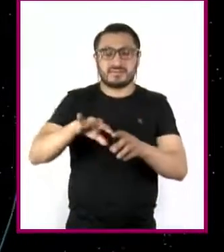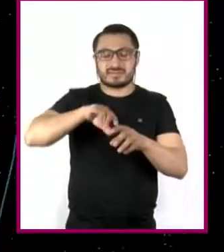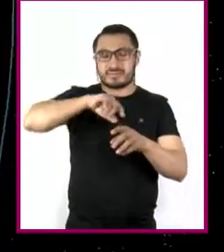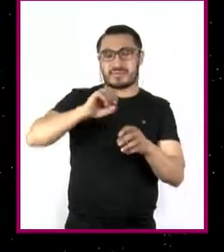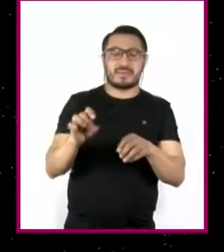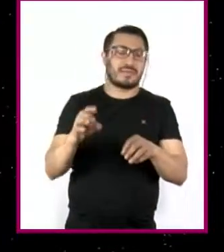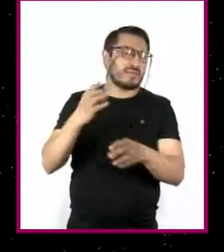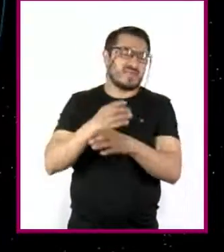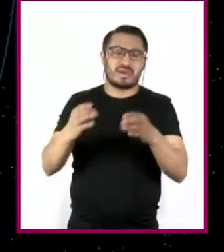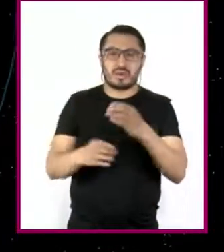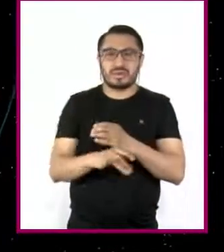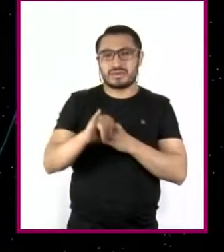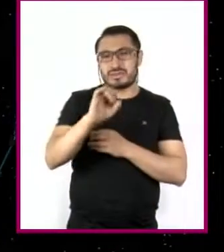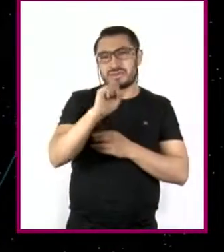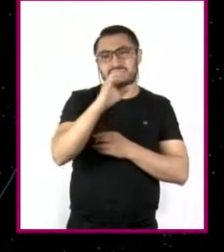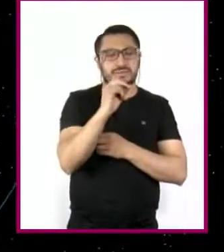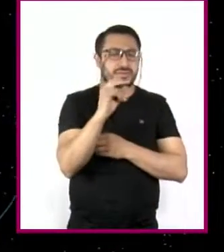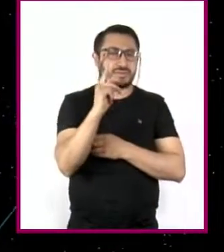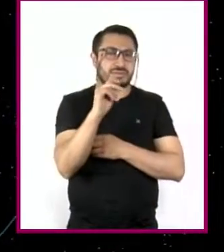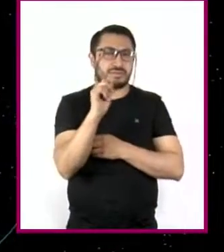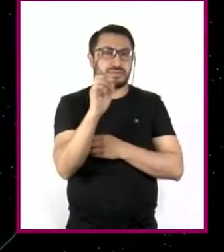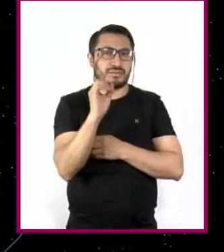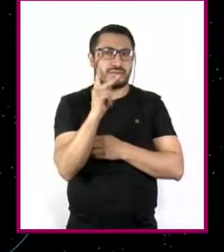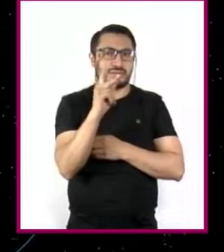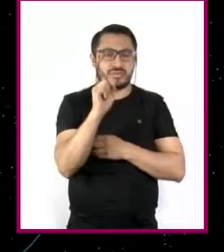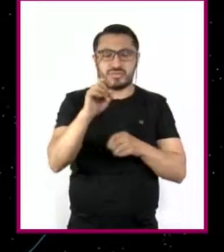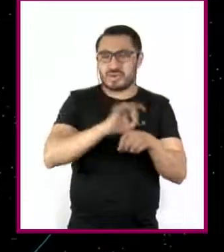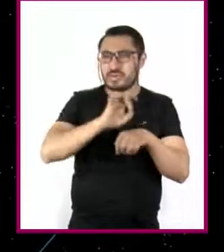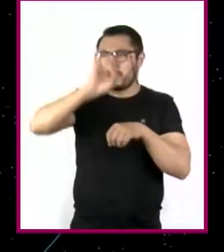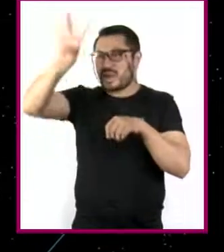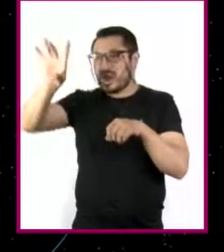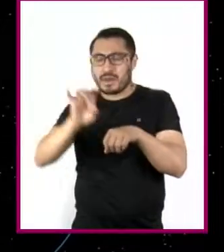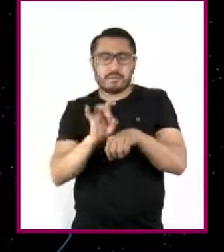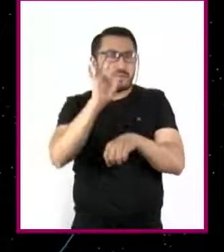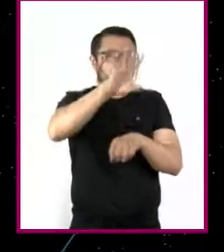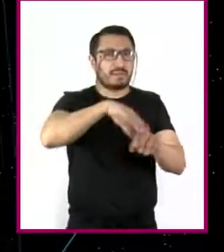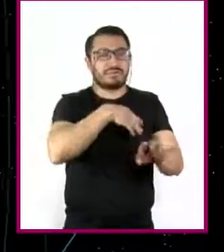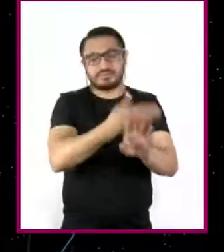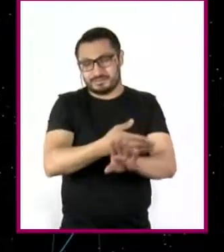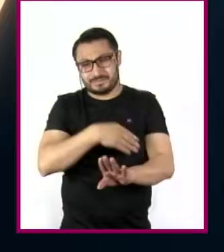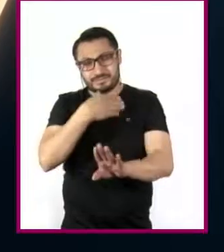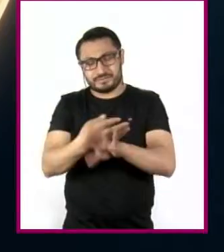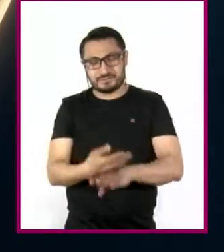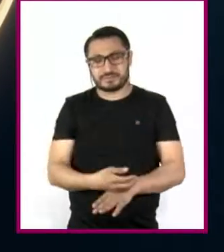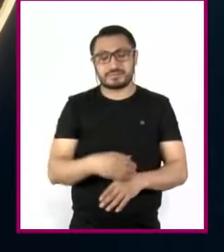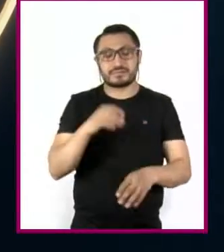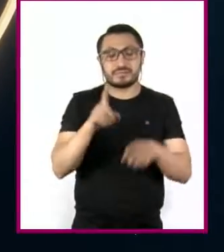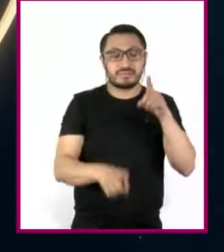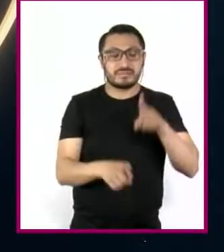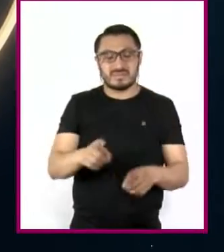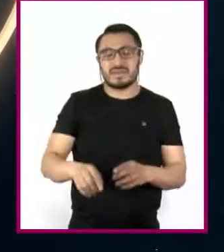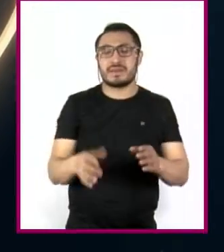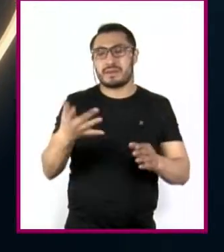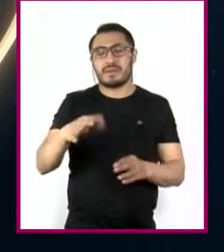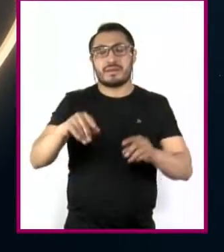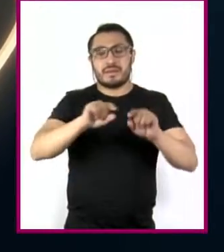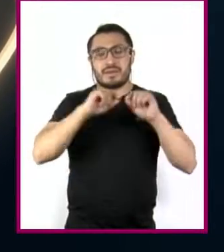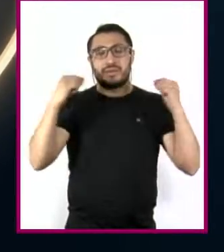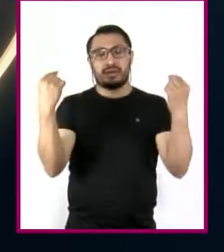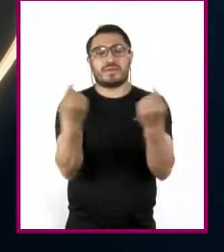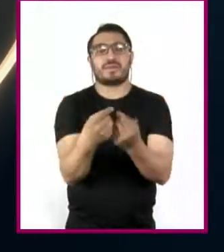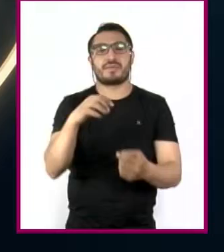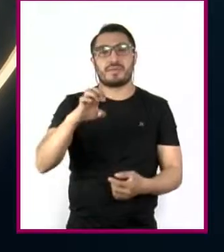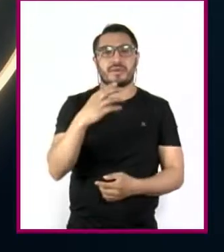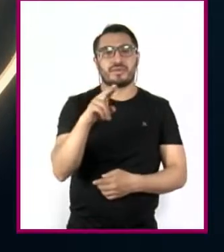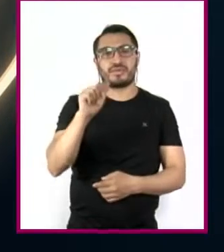desvía parte de los isótopos que chocan con él, además de que la latitud también influye. Cerca del Ecuador estamos